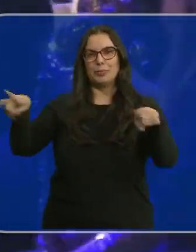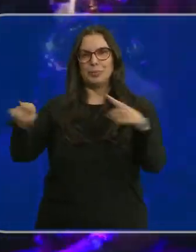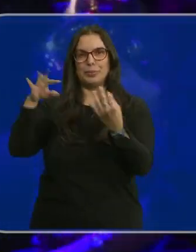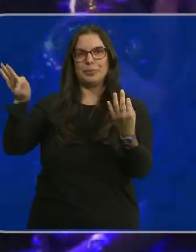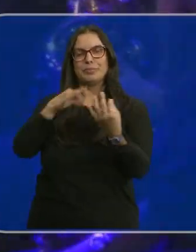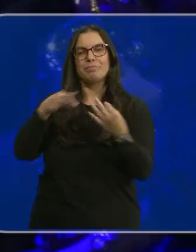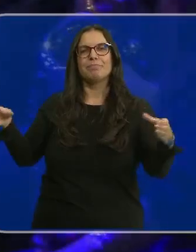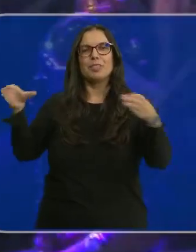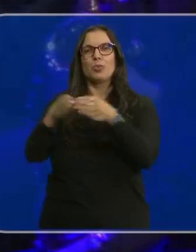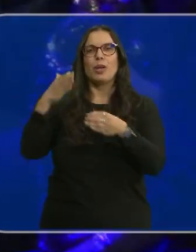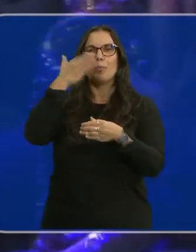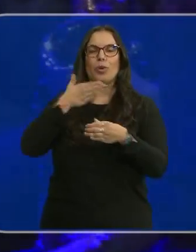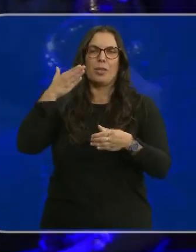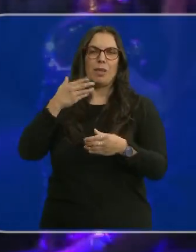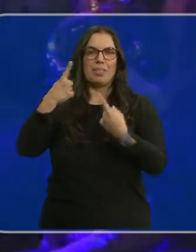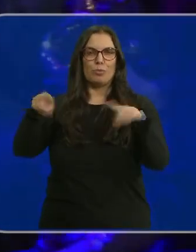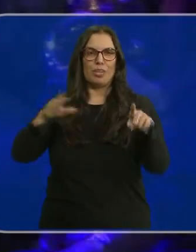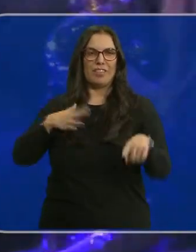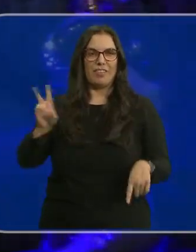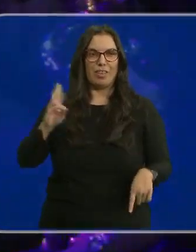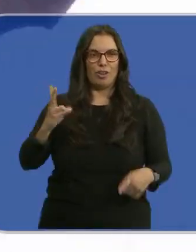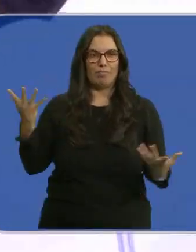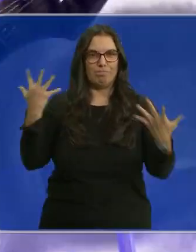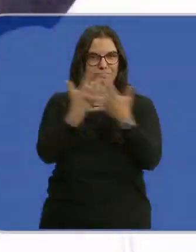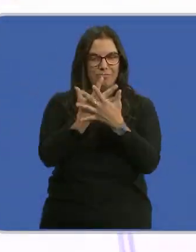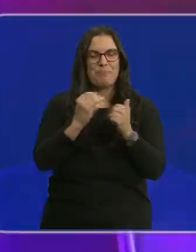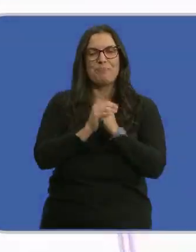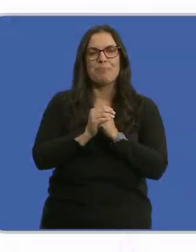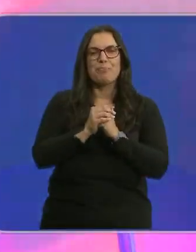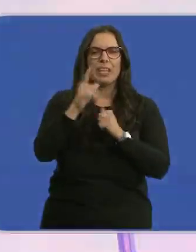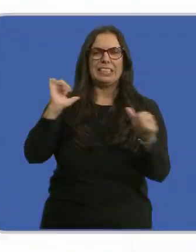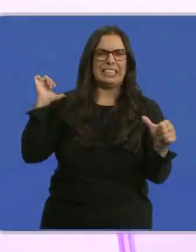de la banda de la Escuela Municipal de Música de Valladolid. Un recorrido por toda